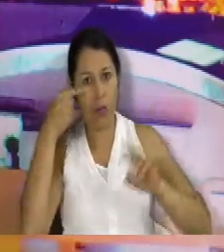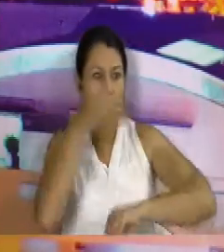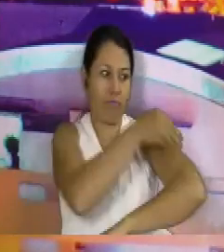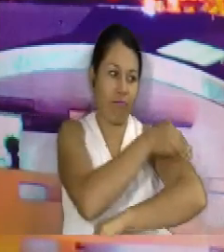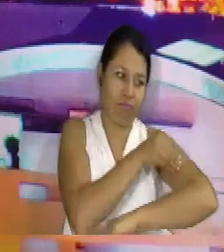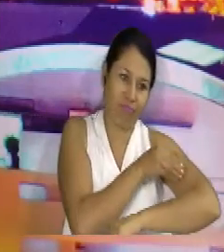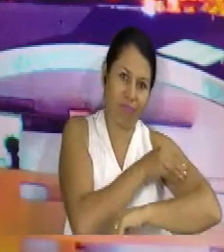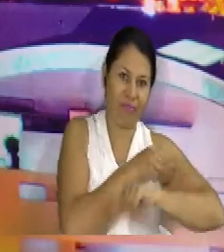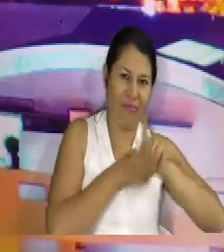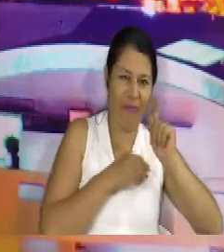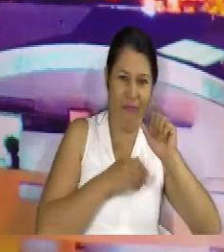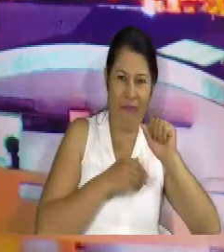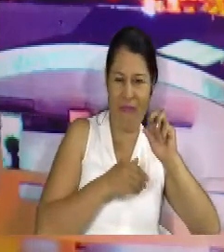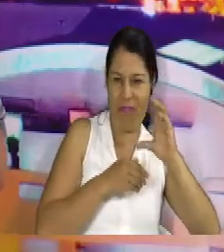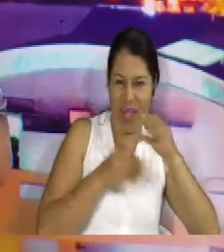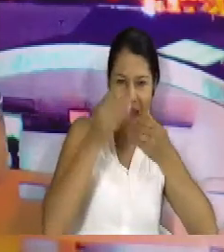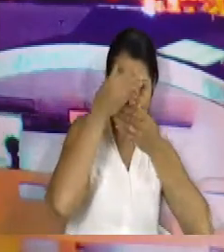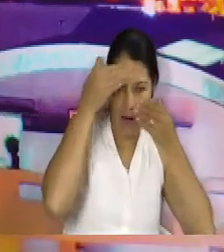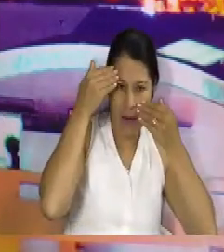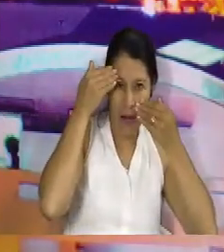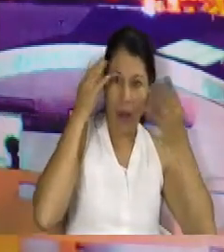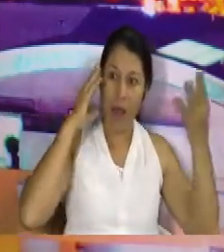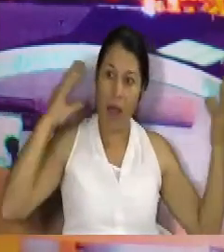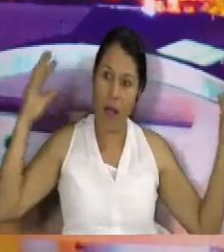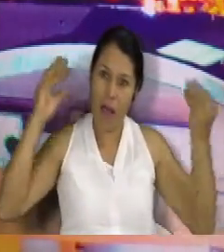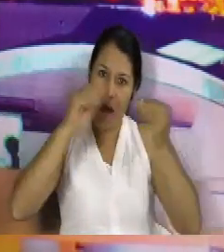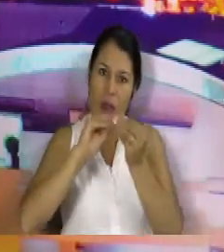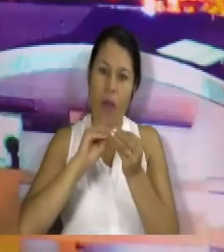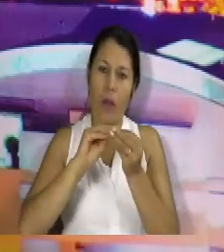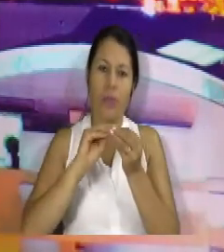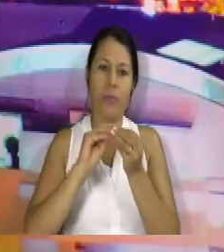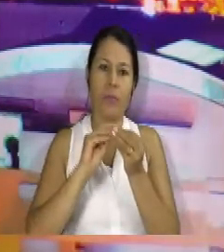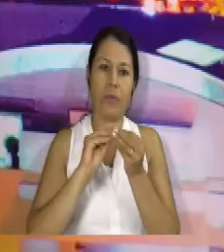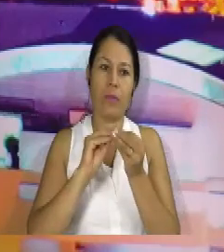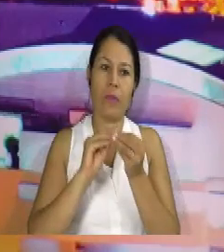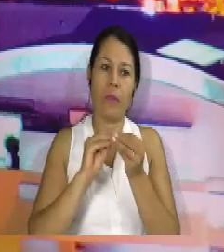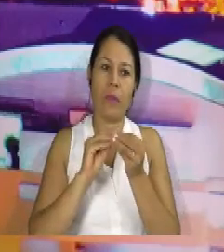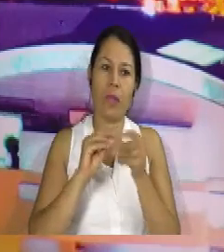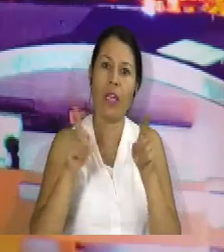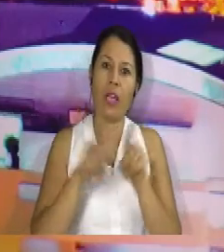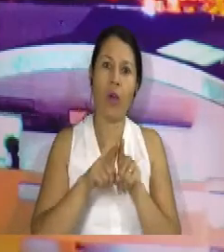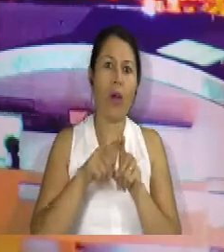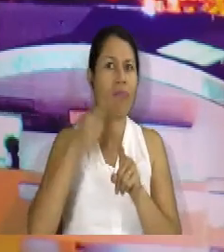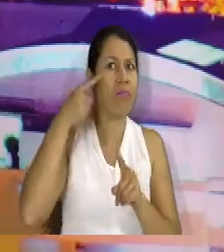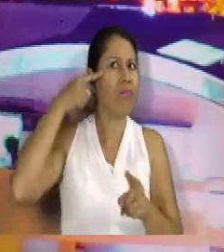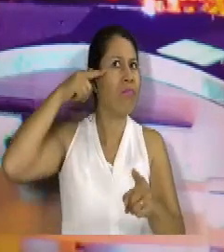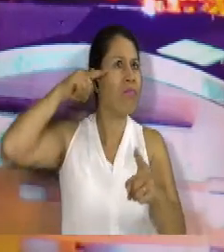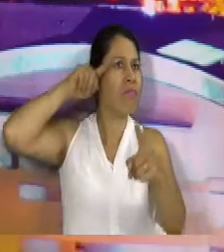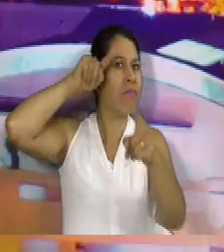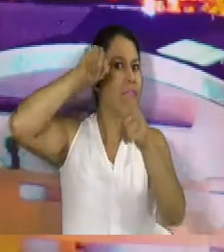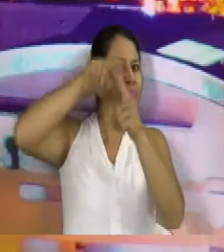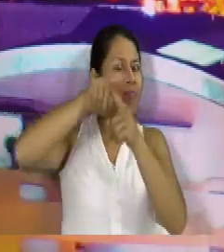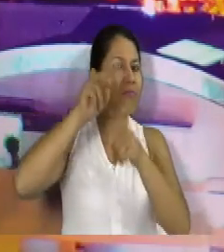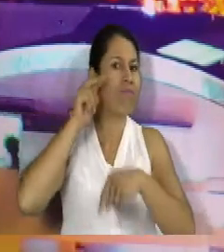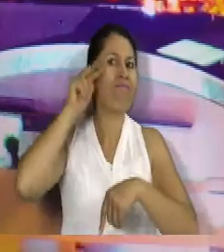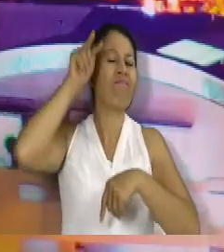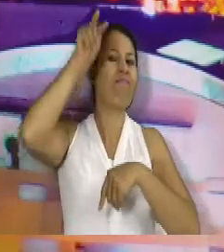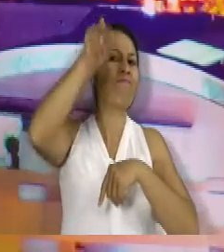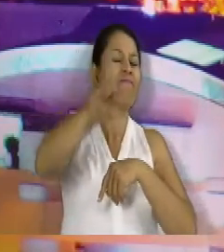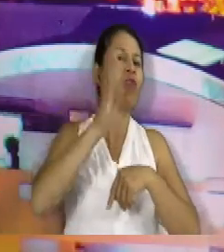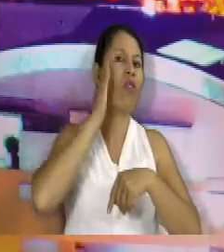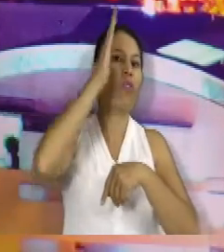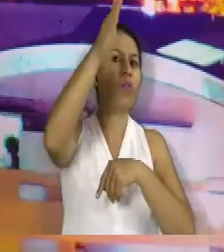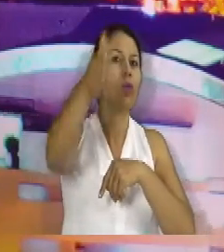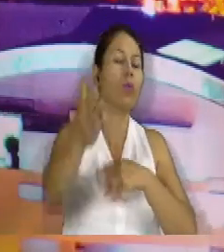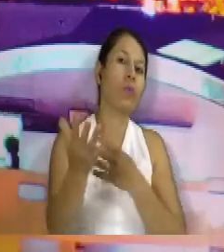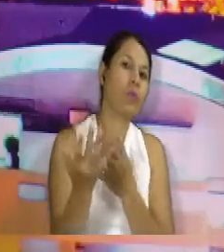verdad que hay toda una visión de esperanza para que haya reconciliación en este país. Y se